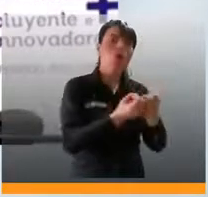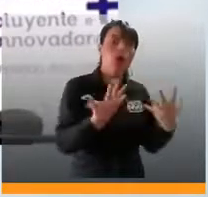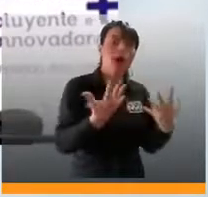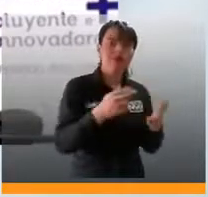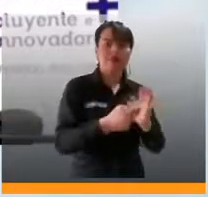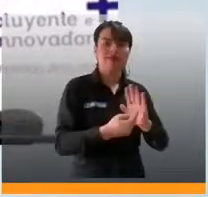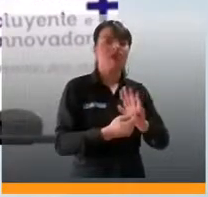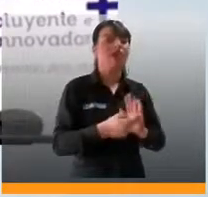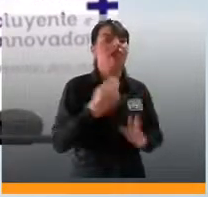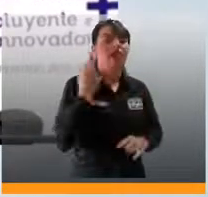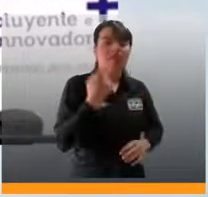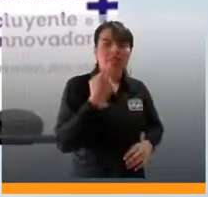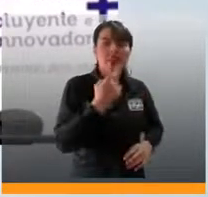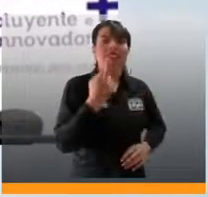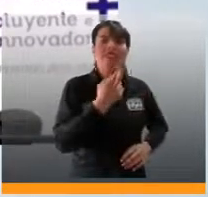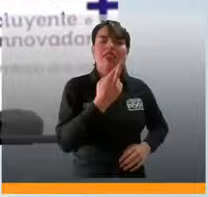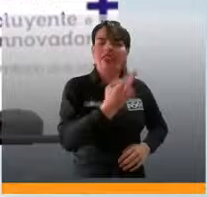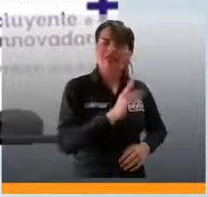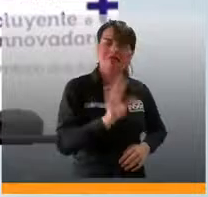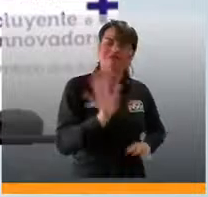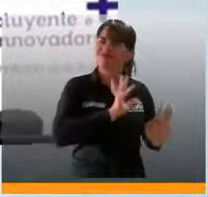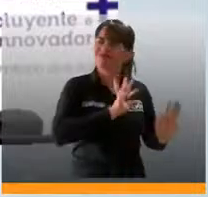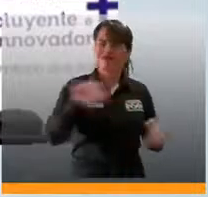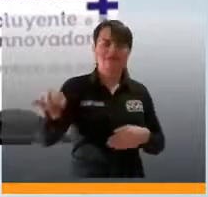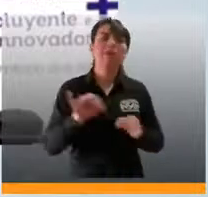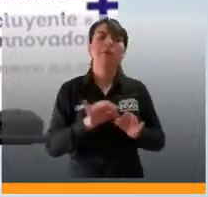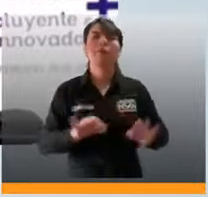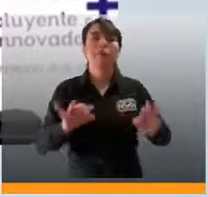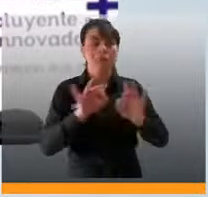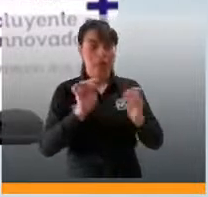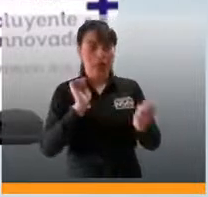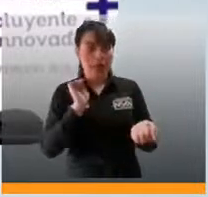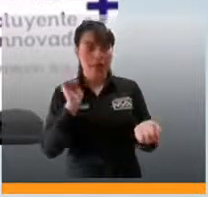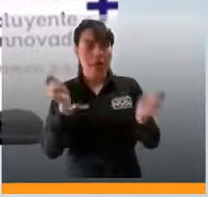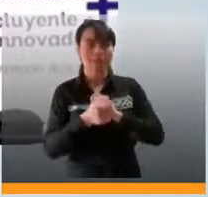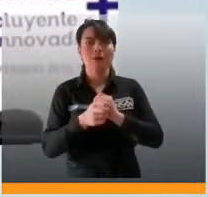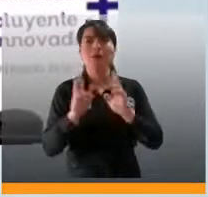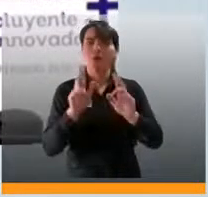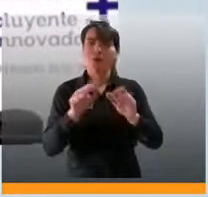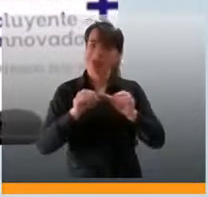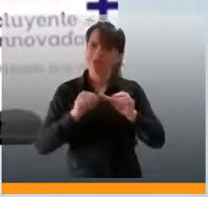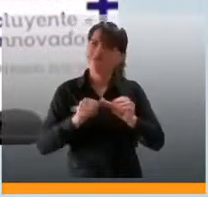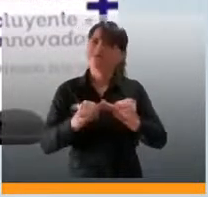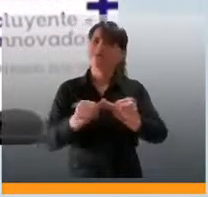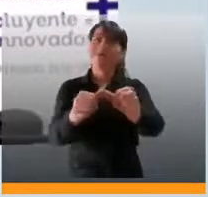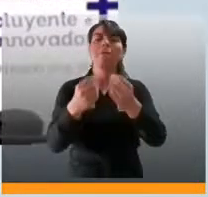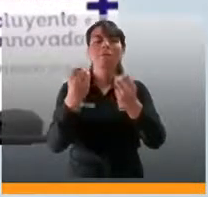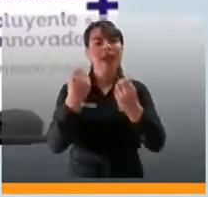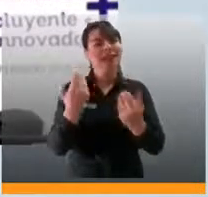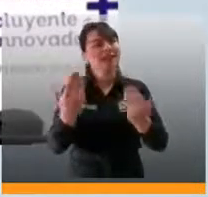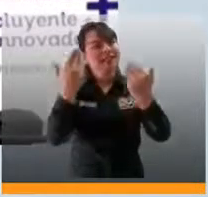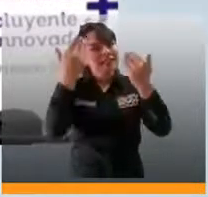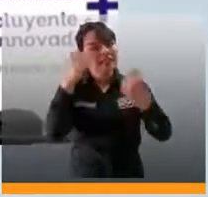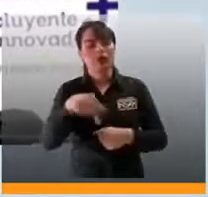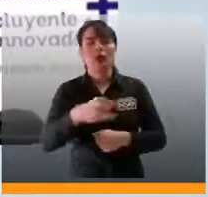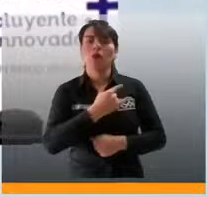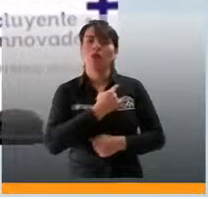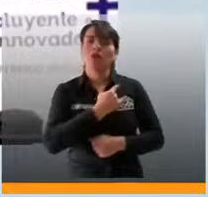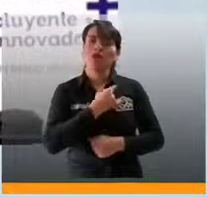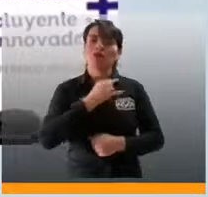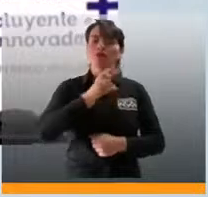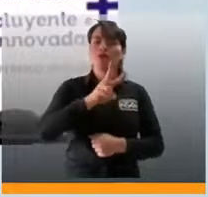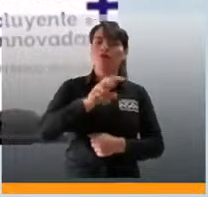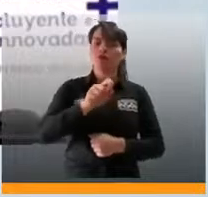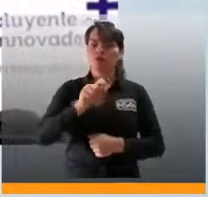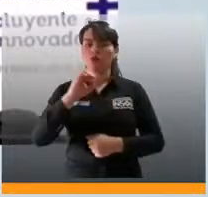cosas, pues yo creo que va a ser fundamental y que es de esos cambios que deben mantenerse en el tiempo para dar el salto, digamos, a una universidad 2.0